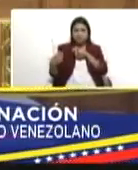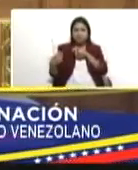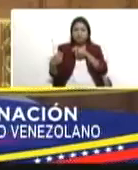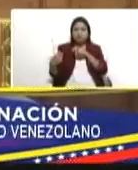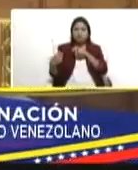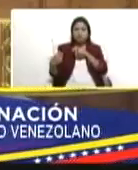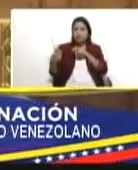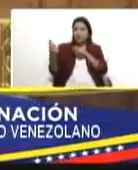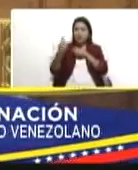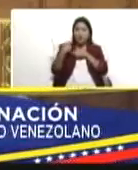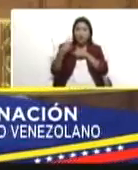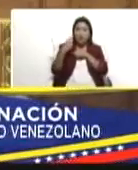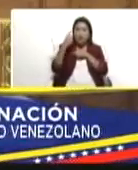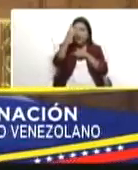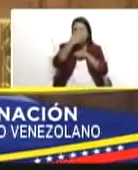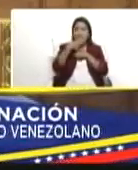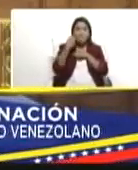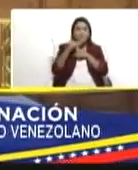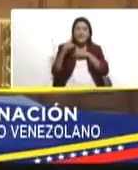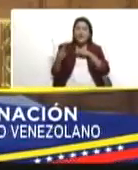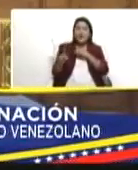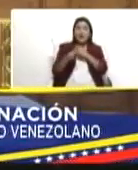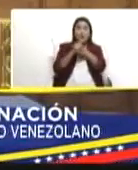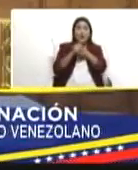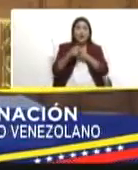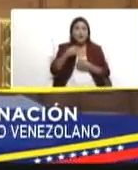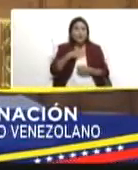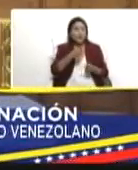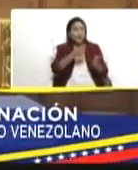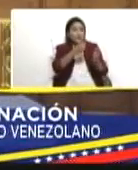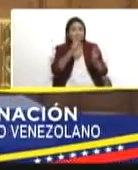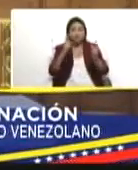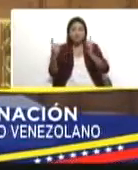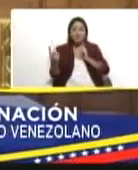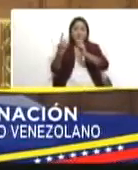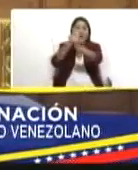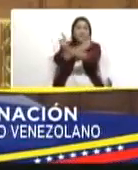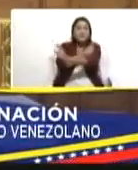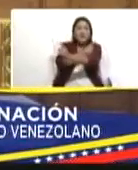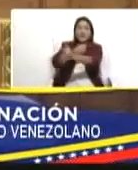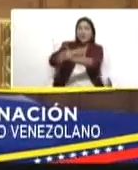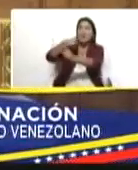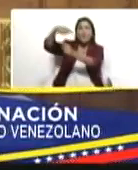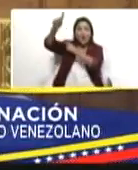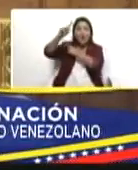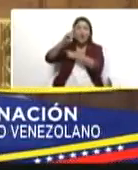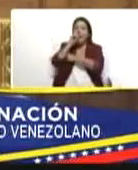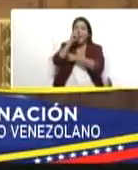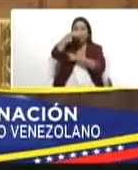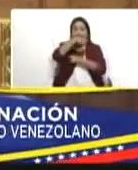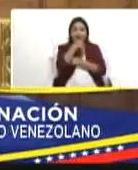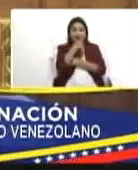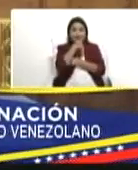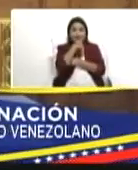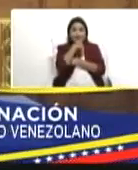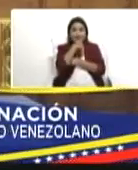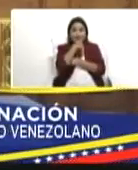irme para allá y con un turbante puedo gobernar Qatar y él pudiera venirse para acá y turbante gobierna